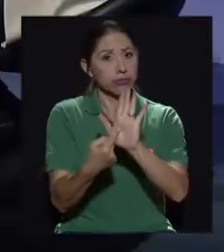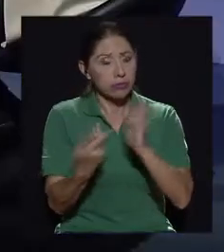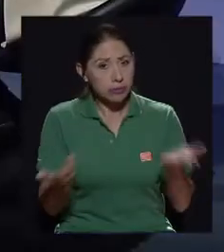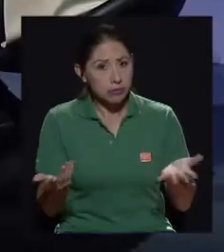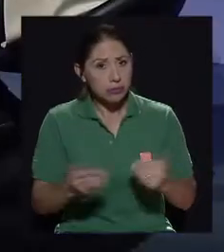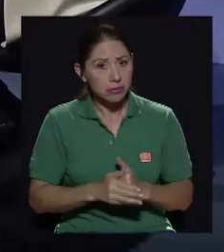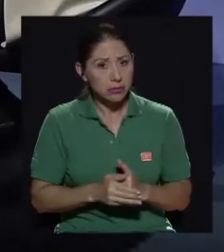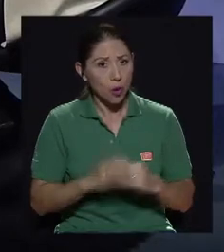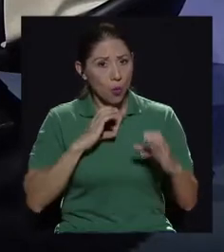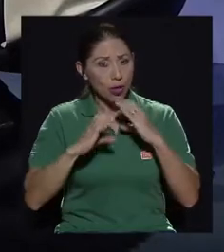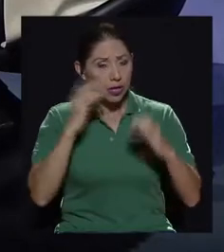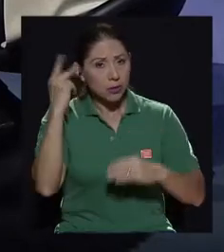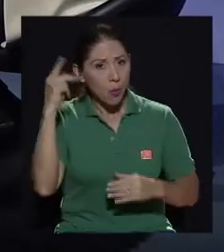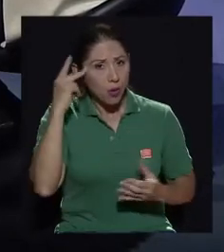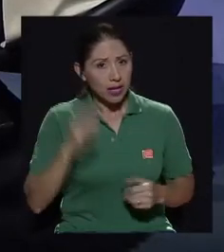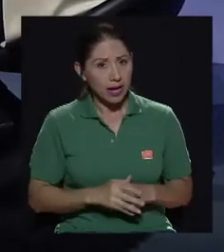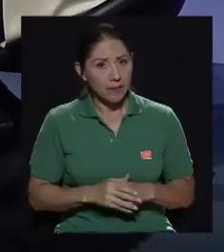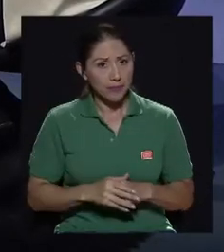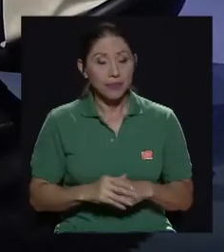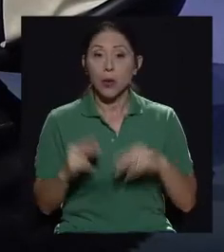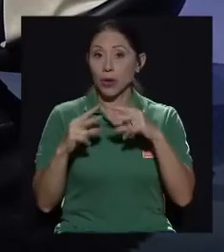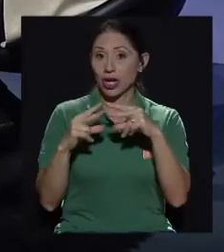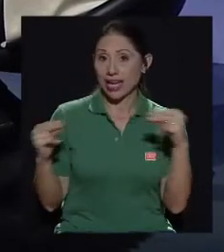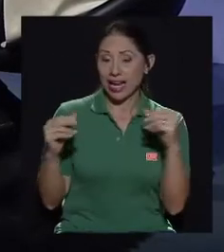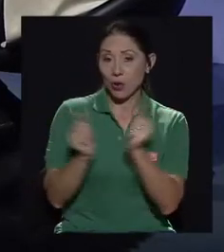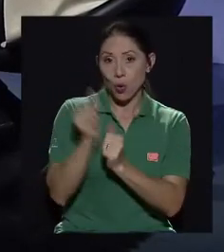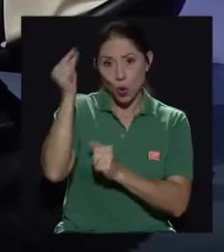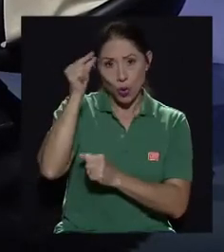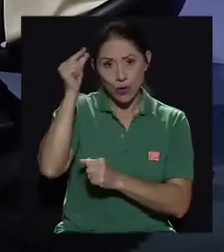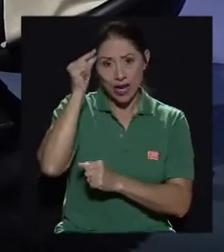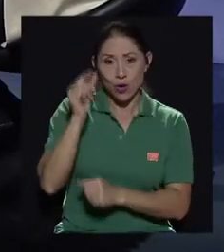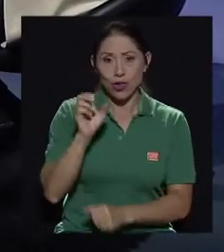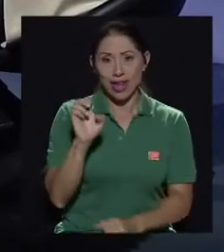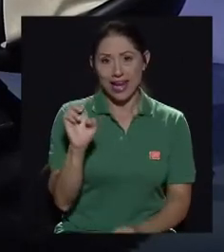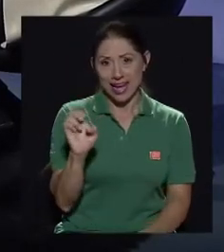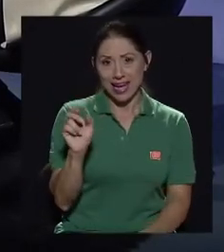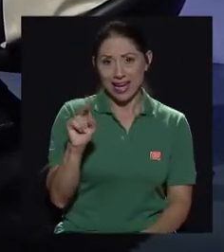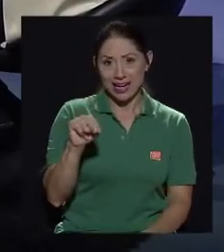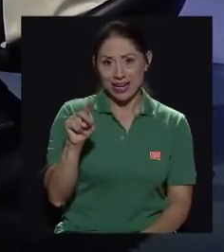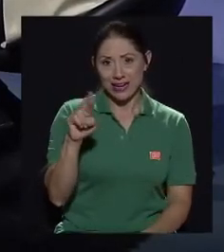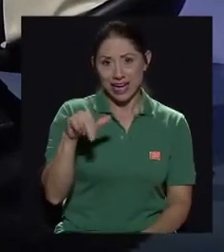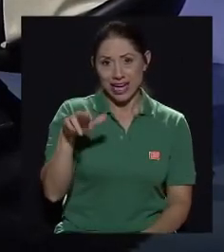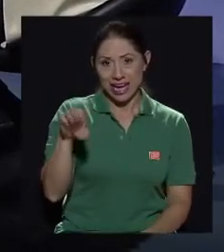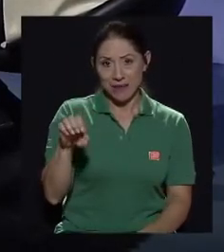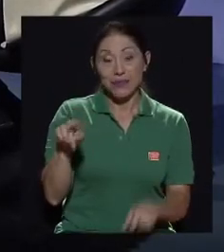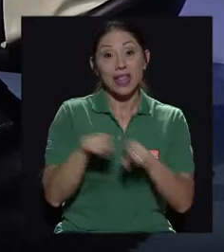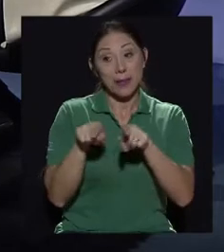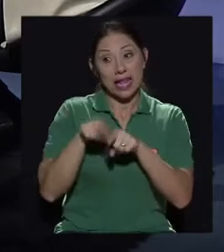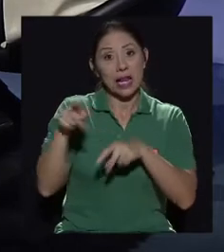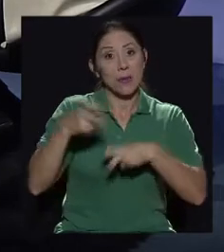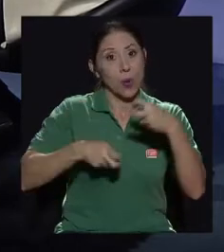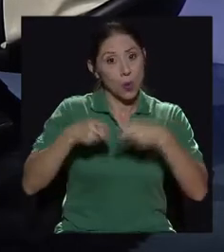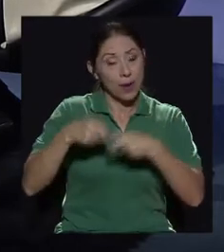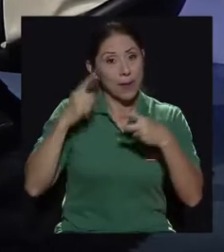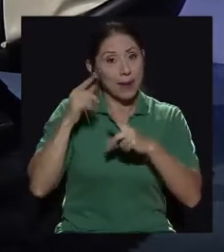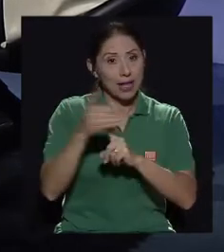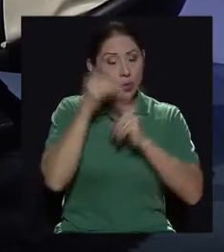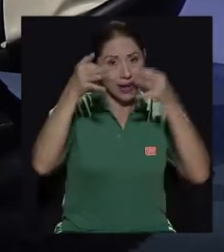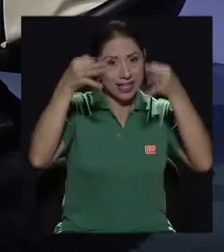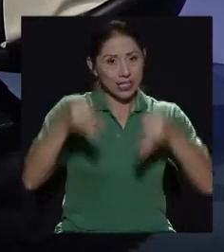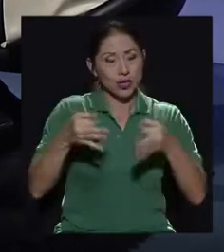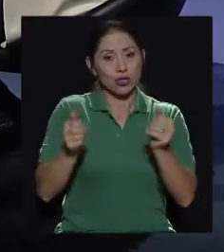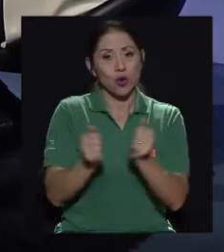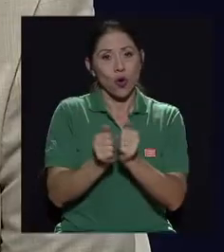política bueno en nicaragua con el gobierno de enrique también con problemas que tuvo a la hora de tomar decisiones con el frente